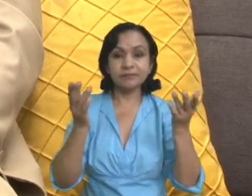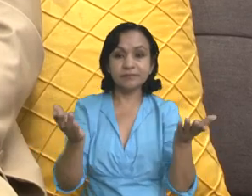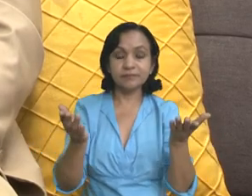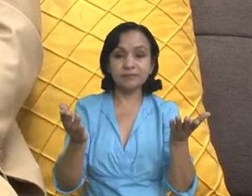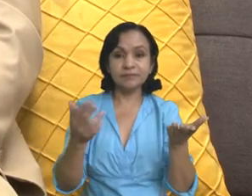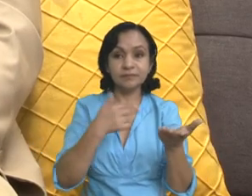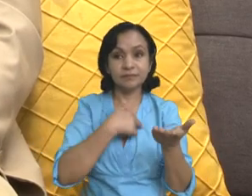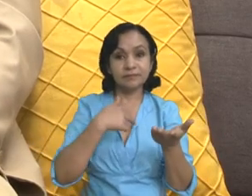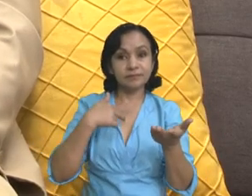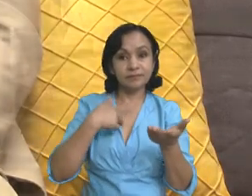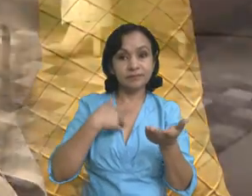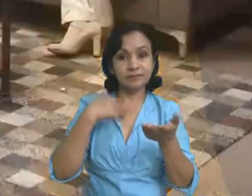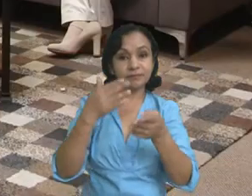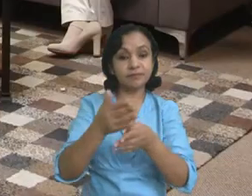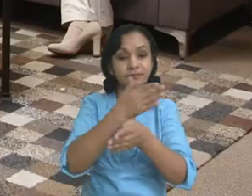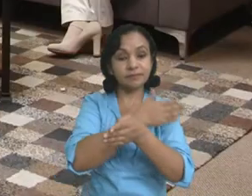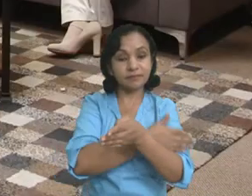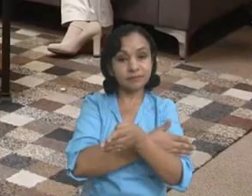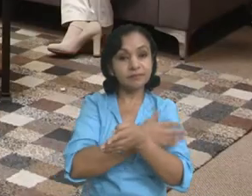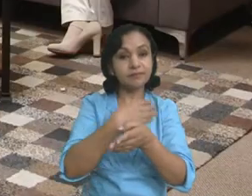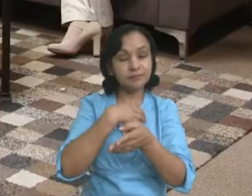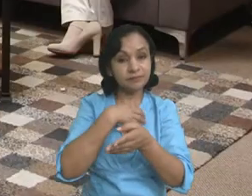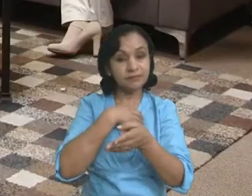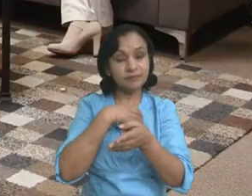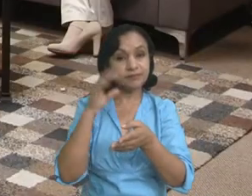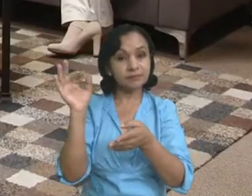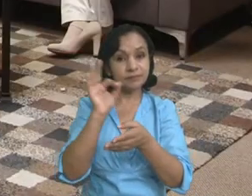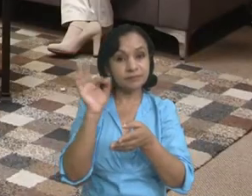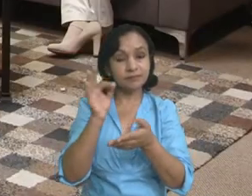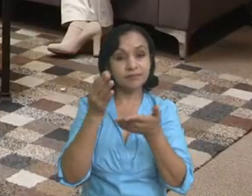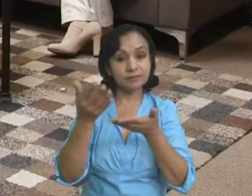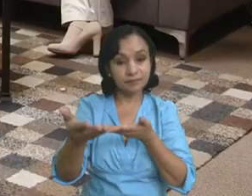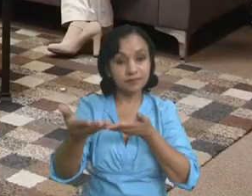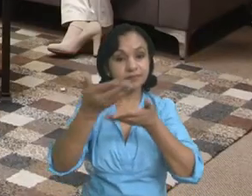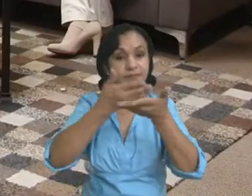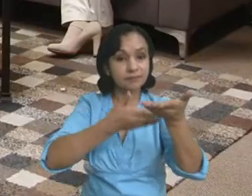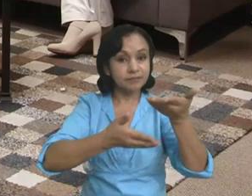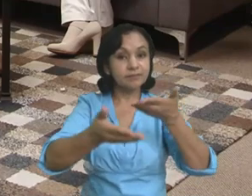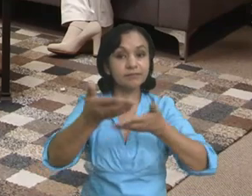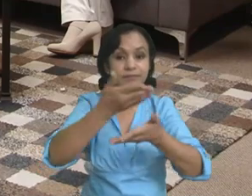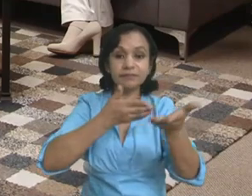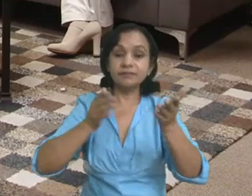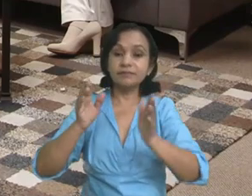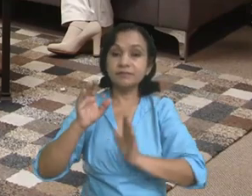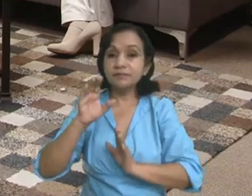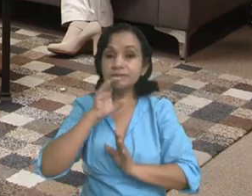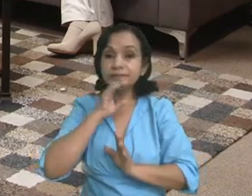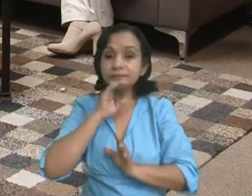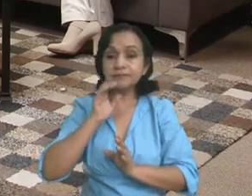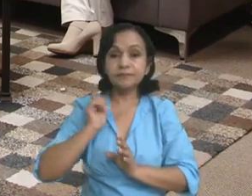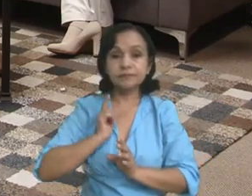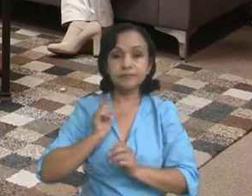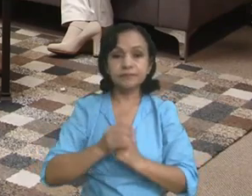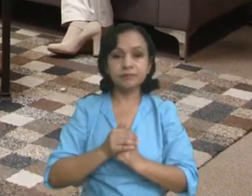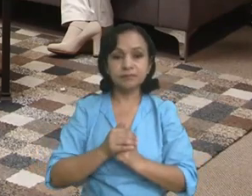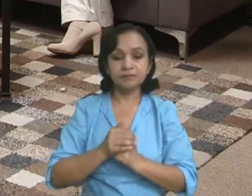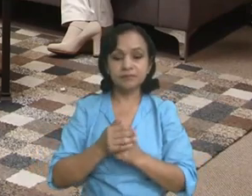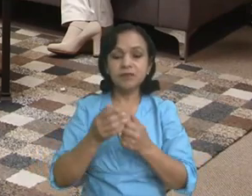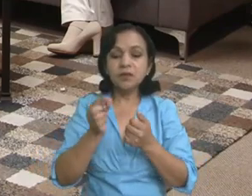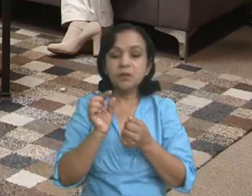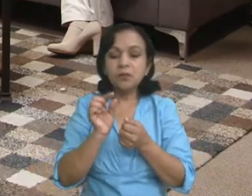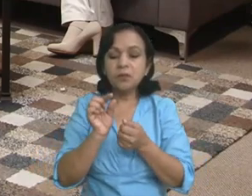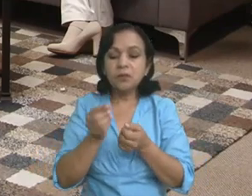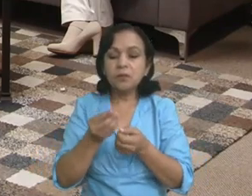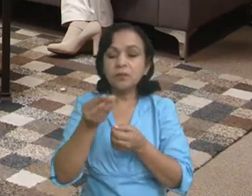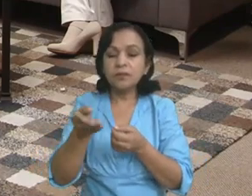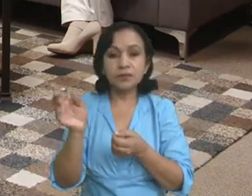hemos, le decía, de nuestro diseño, de nuestro modelo, de compartir lo que se tiene y no dar lo que se sobra, lo que nos sobra. Y